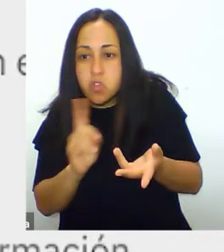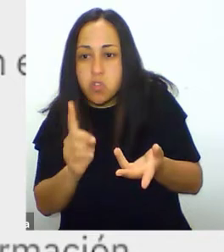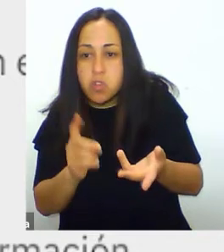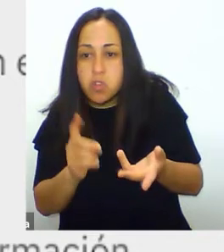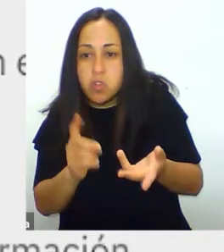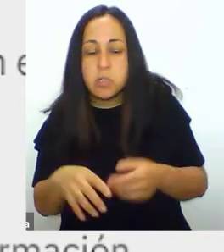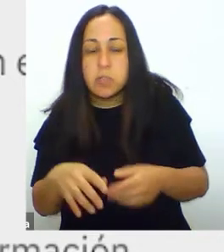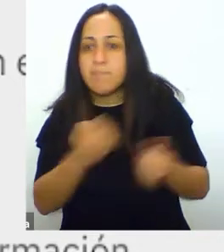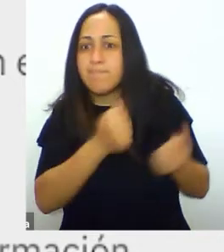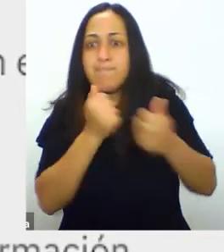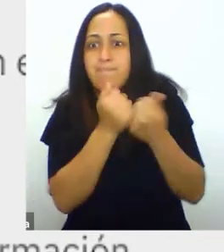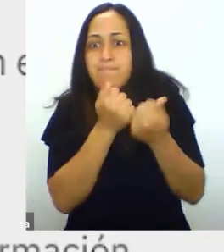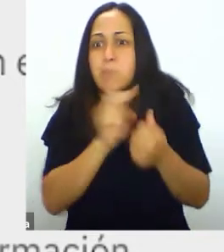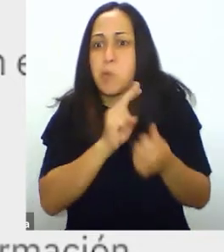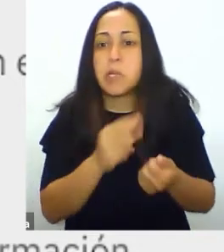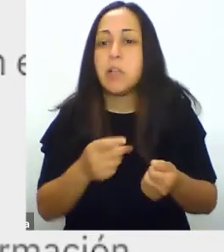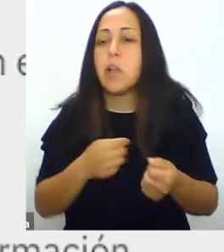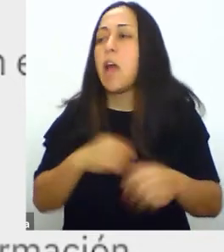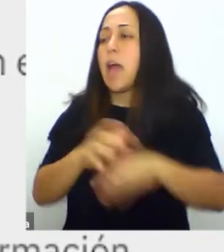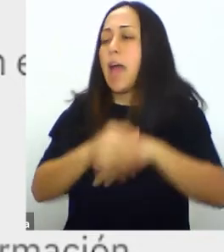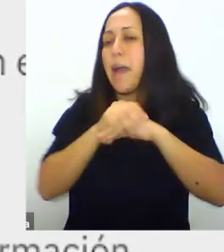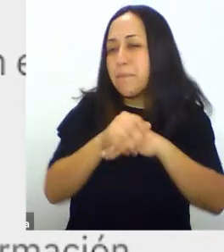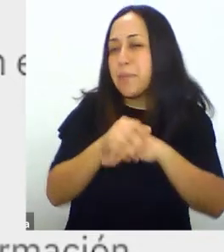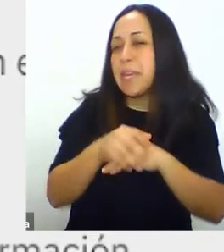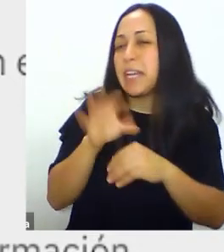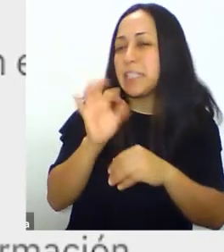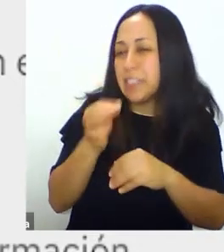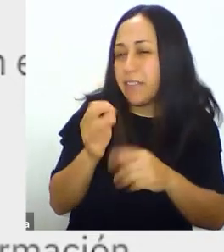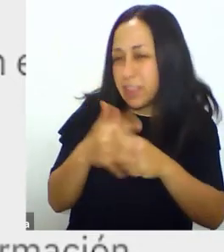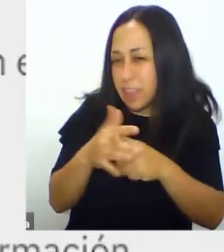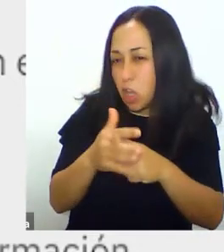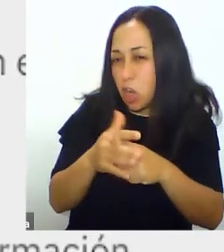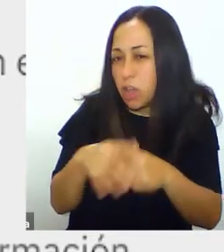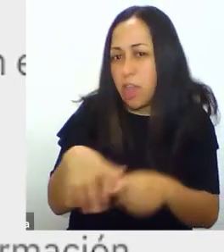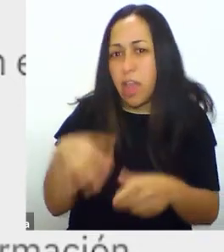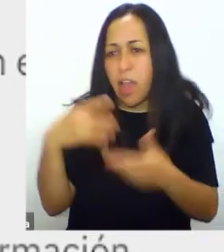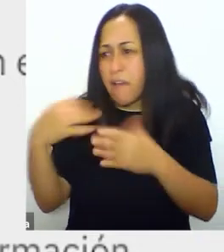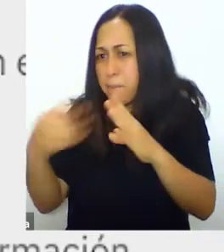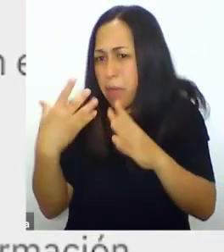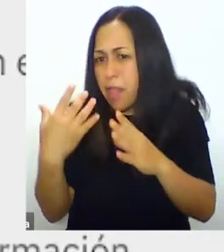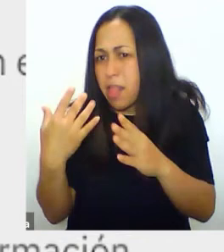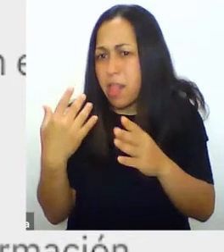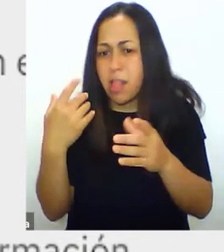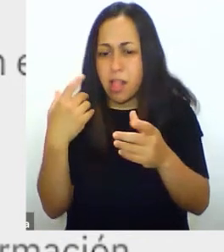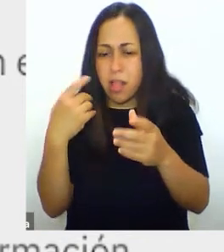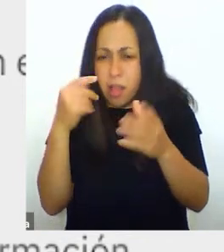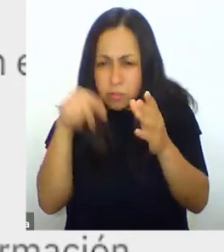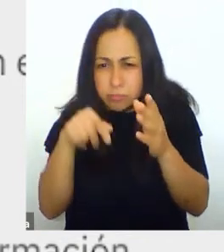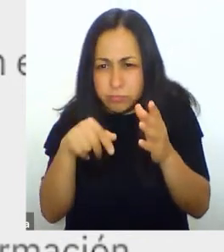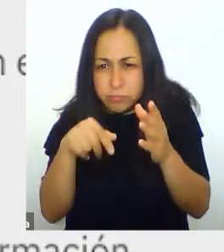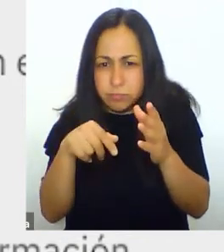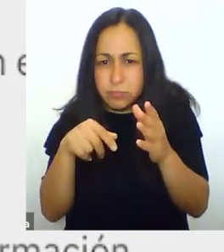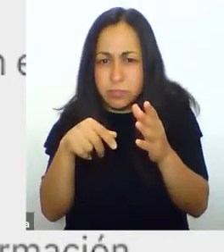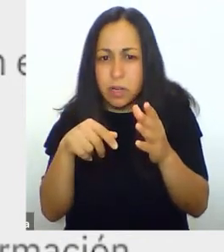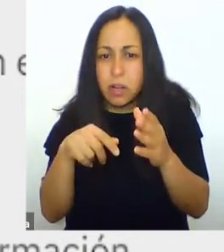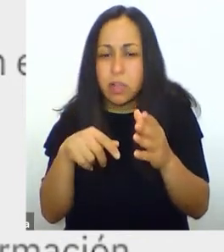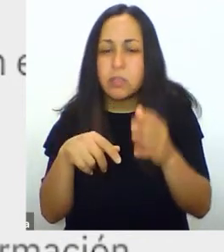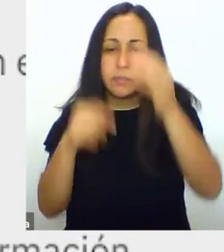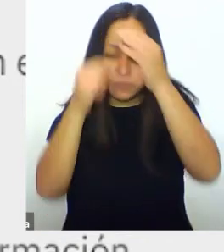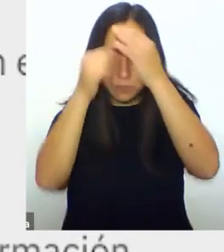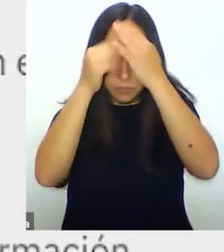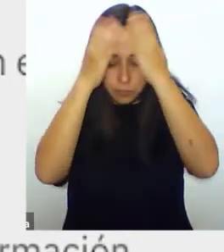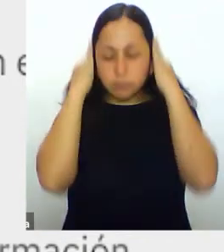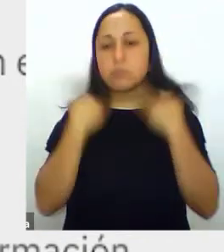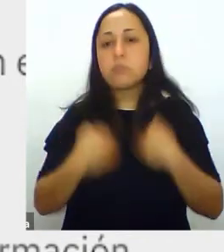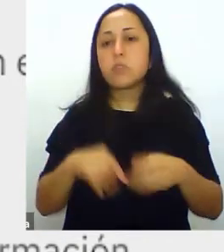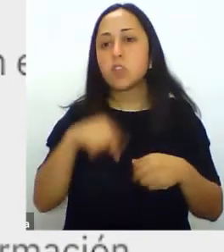compartir. Una amiga que sabía mucho de tecnología revisó su correo y notó que desde hace varios meses su correo estaba siendo revisado